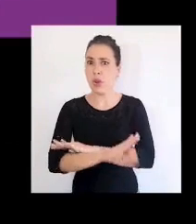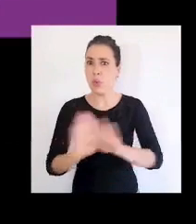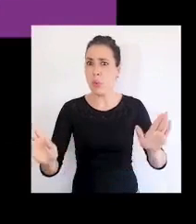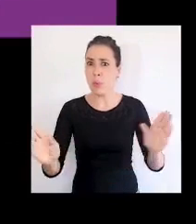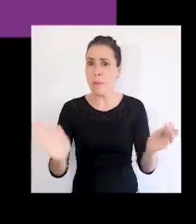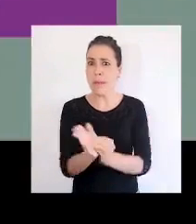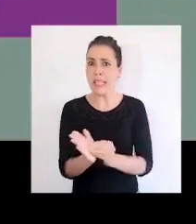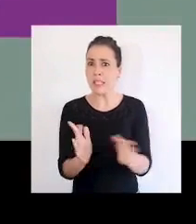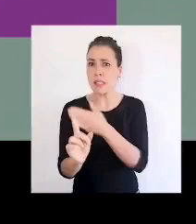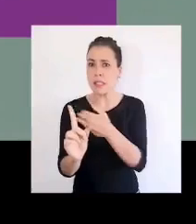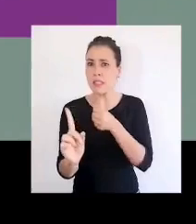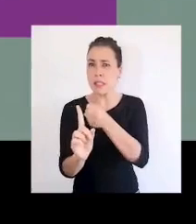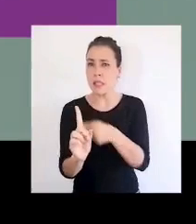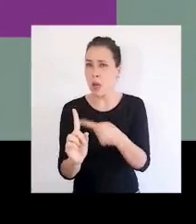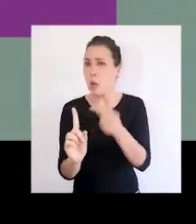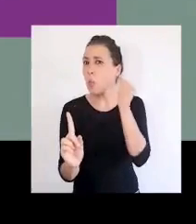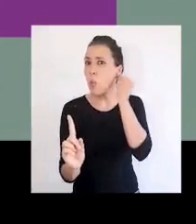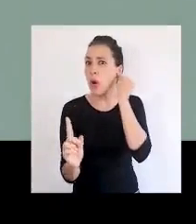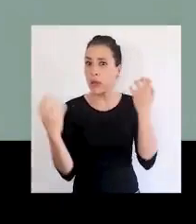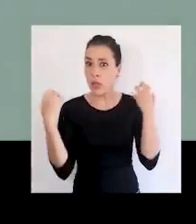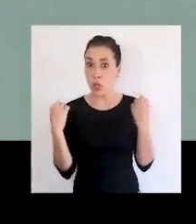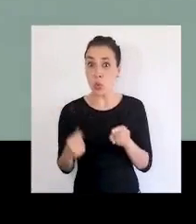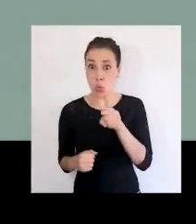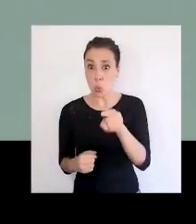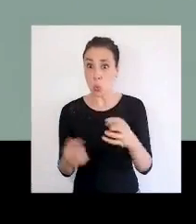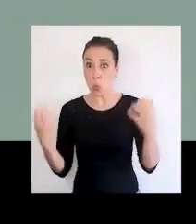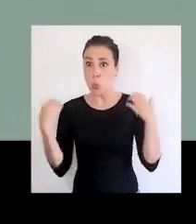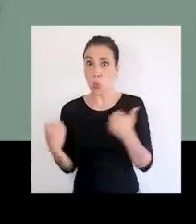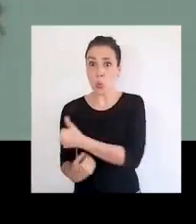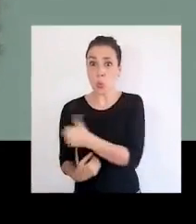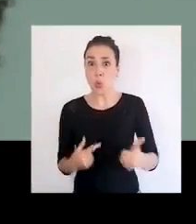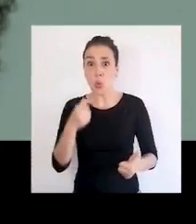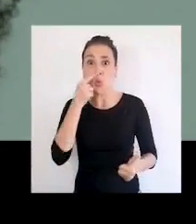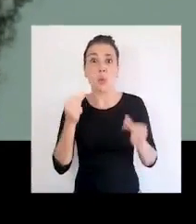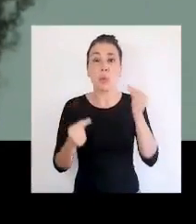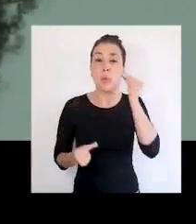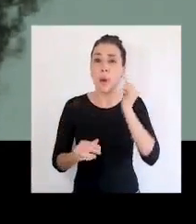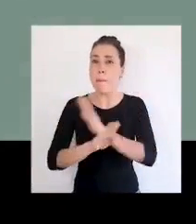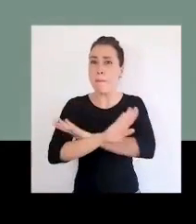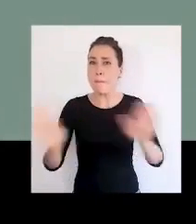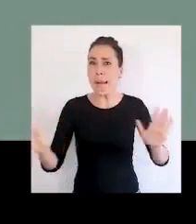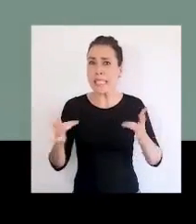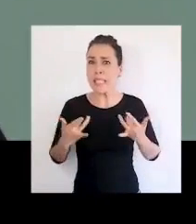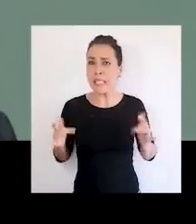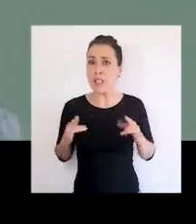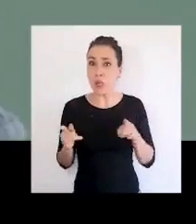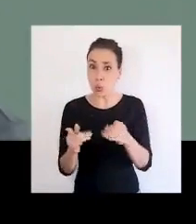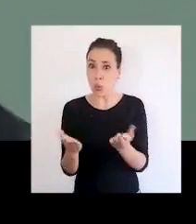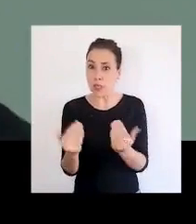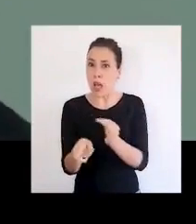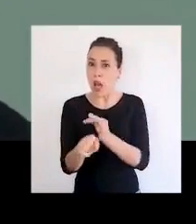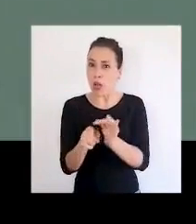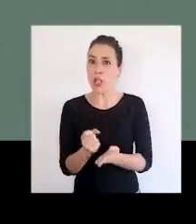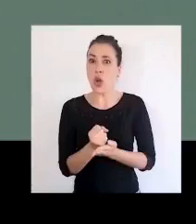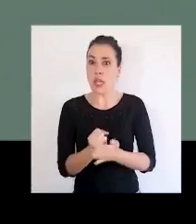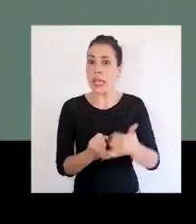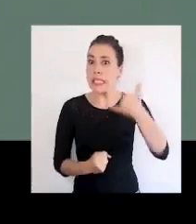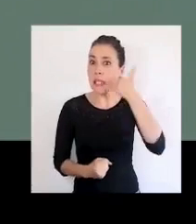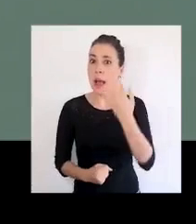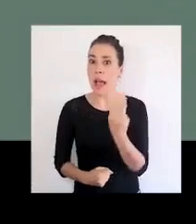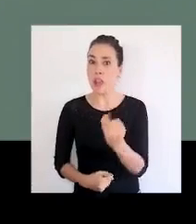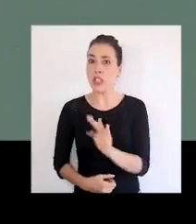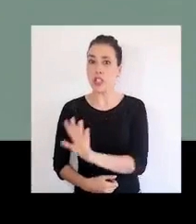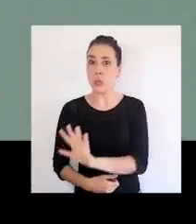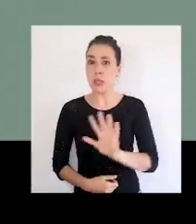No más. No más violencia contra la mujer. Depende de ti, depende de todos y todas. No más indiferencia. Si necesitas orientación o